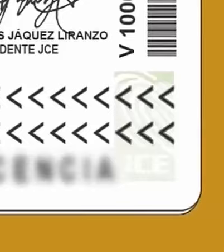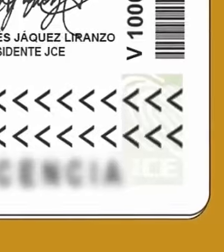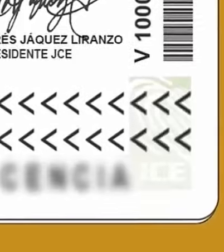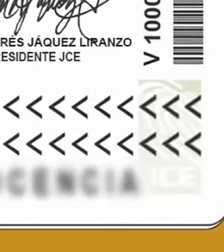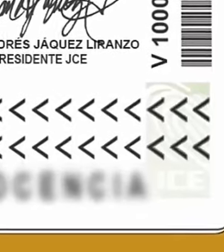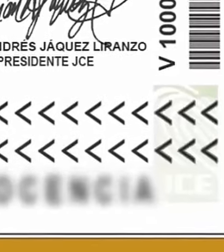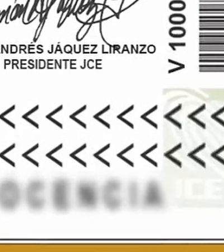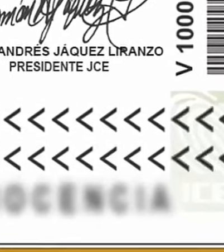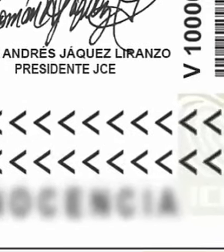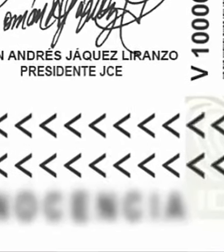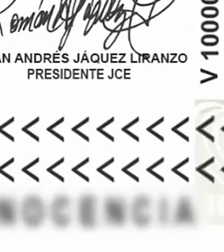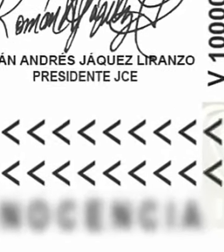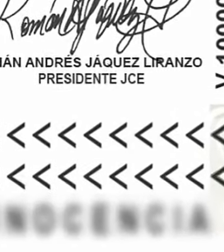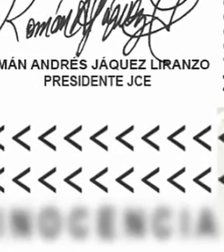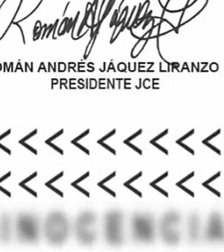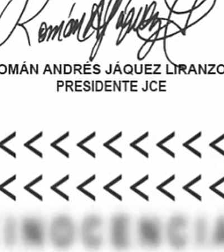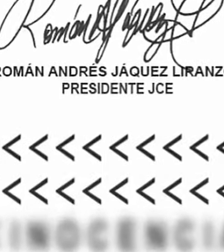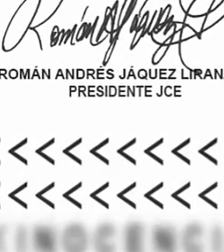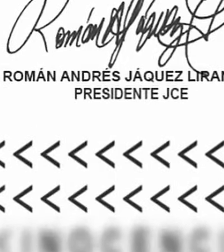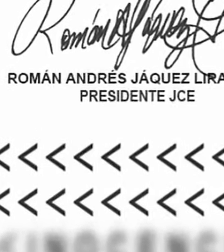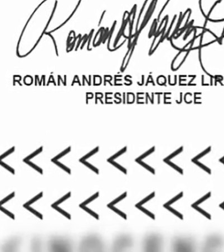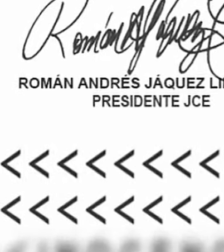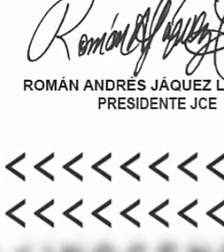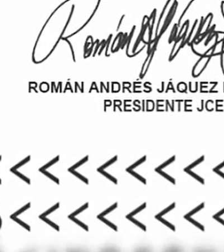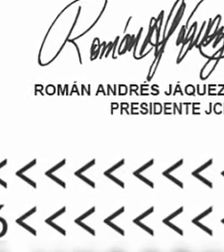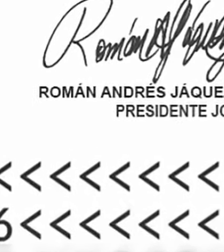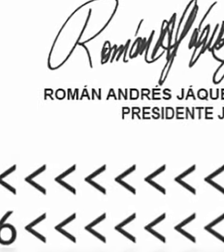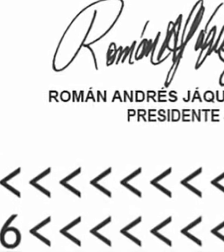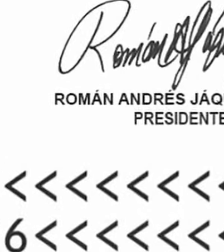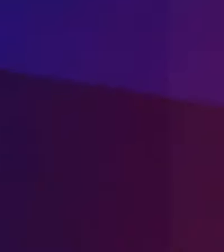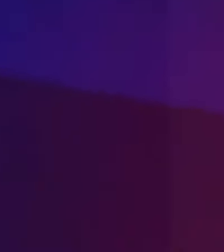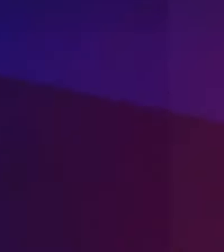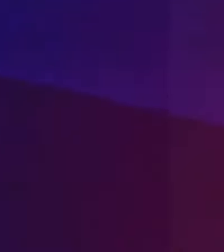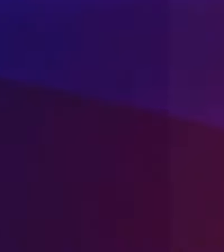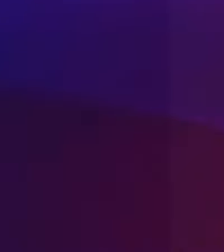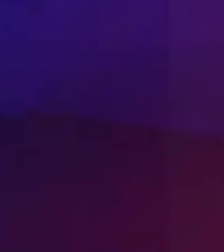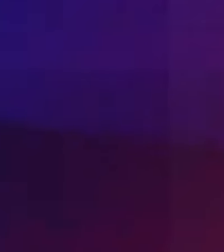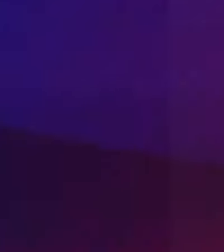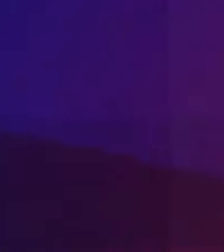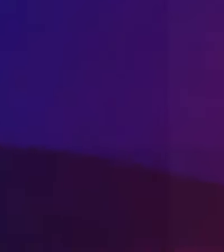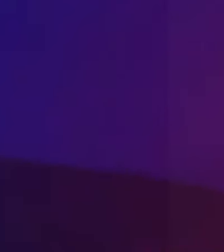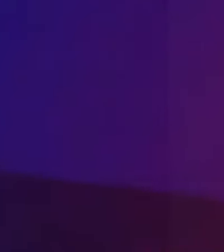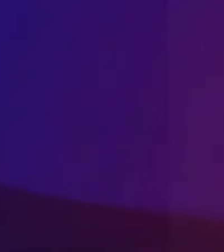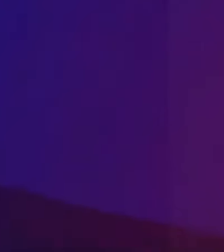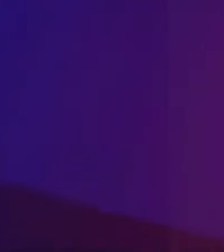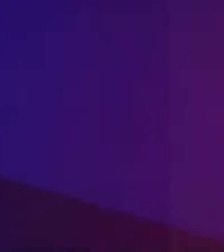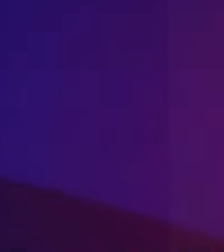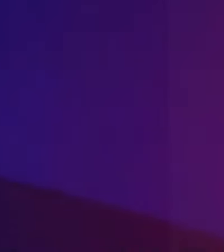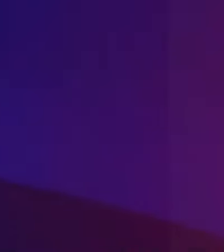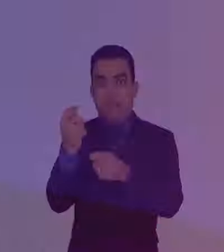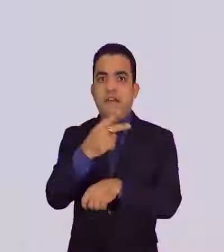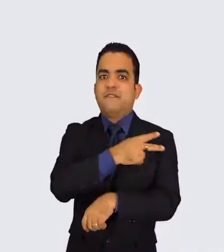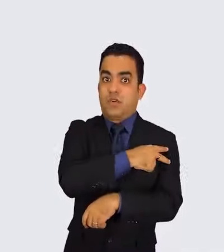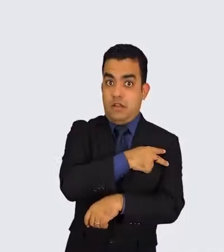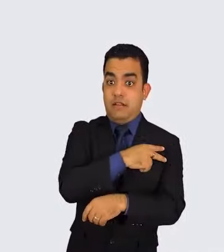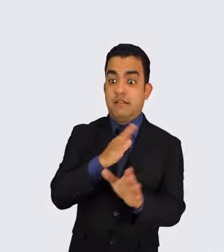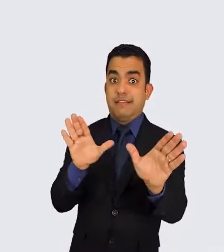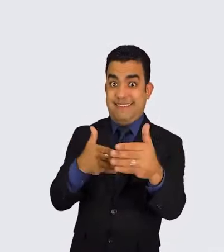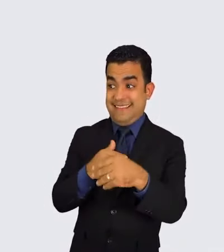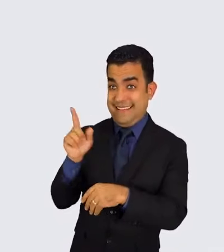de tu colegio electoral y el recinto donde te corresponde votar. Este domingo 18 participarás en